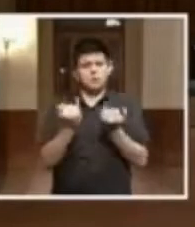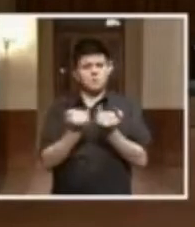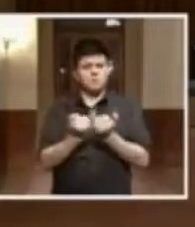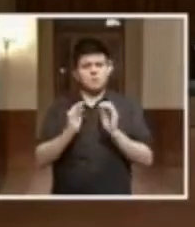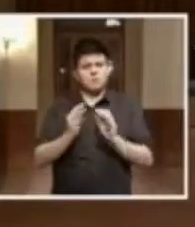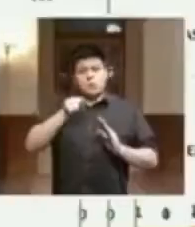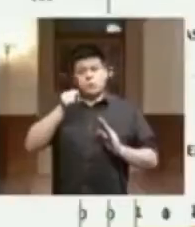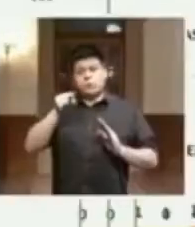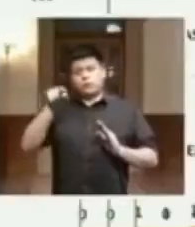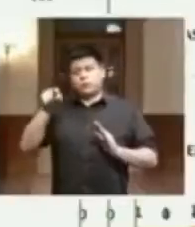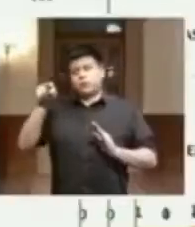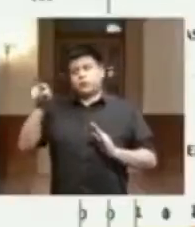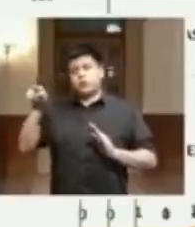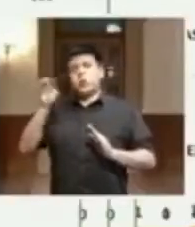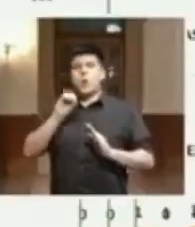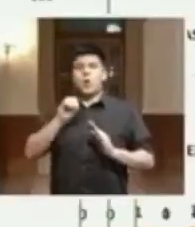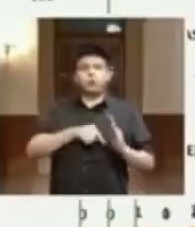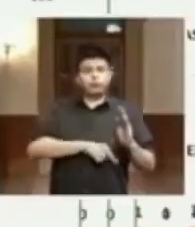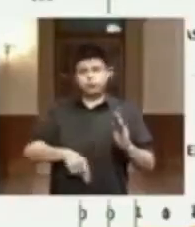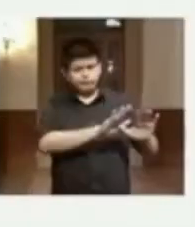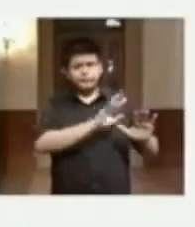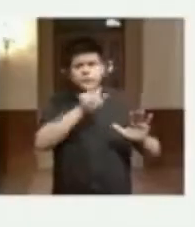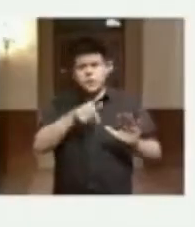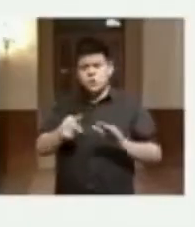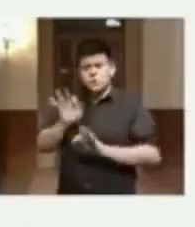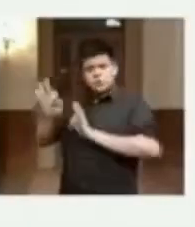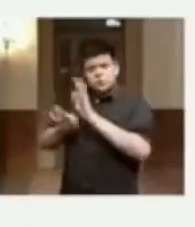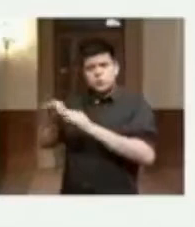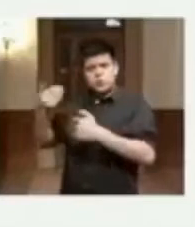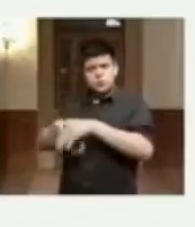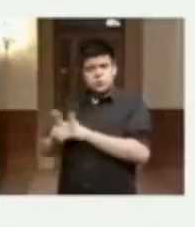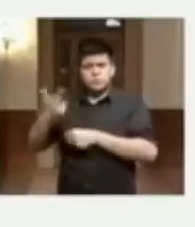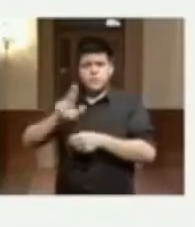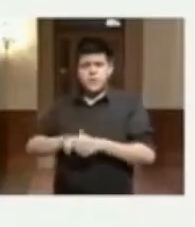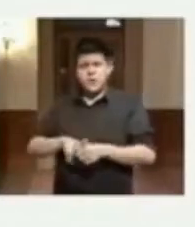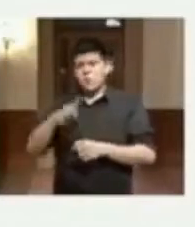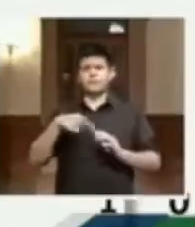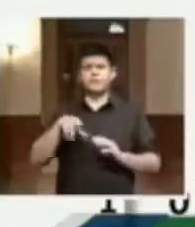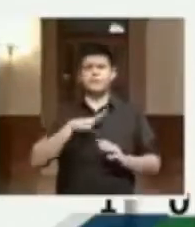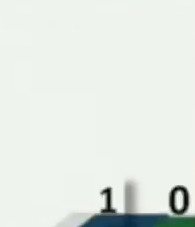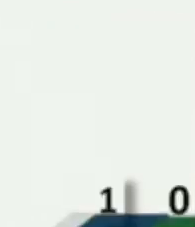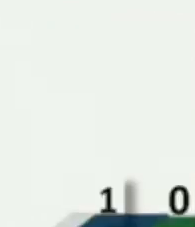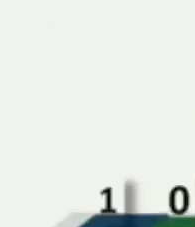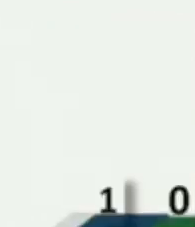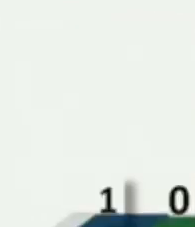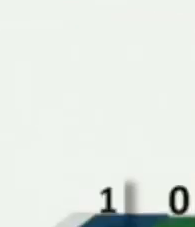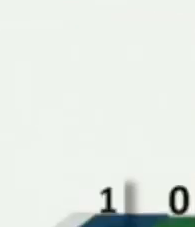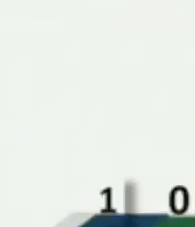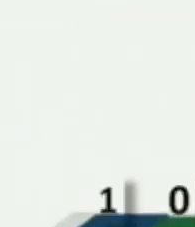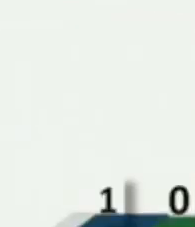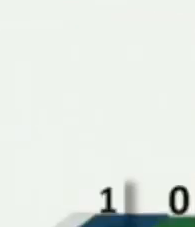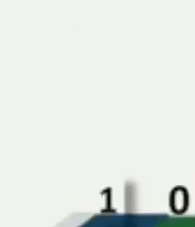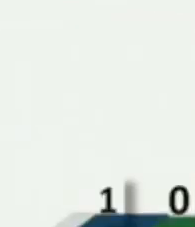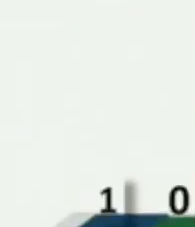adultos mayores son los menos afectados también encabezan las cifras de defunciones la gran mayoría de casos